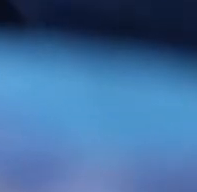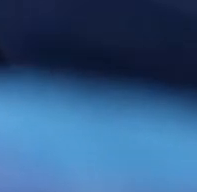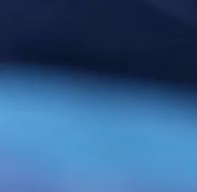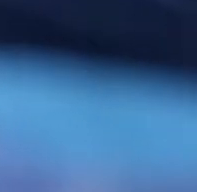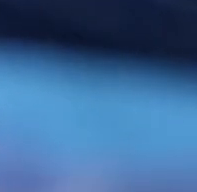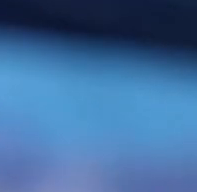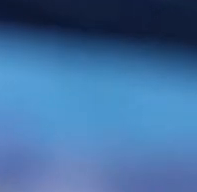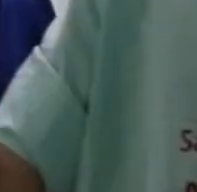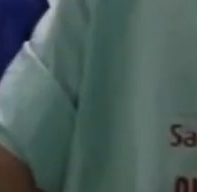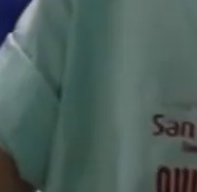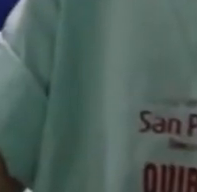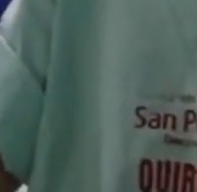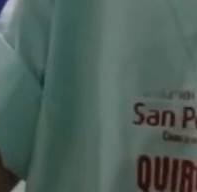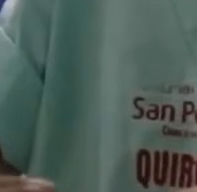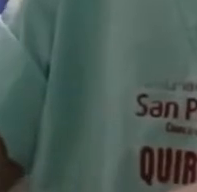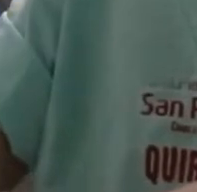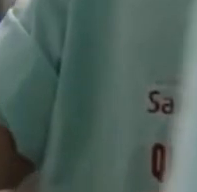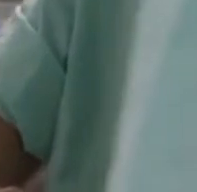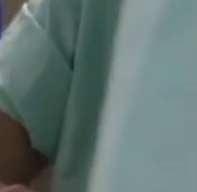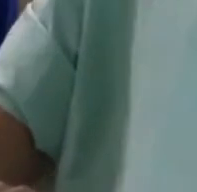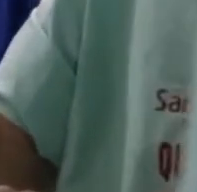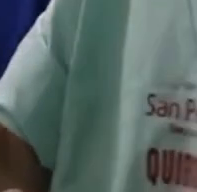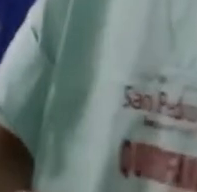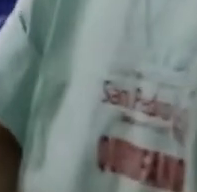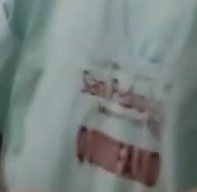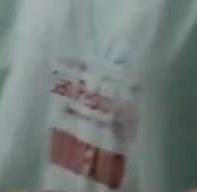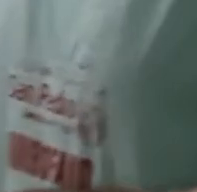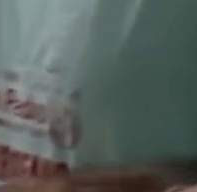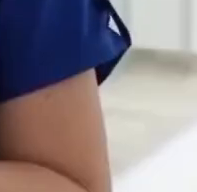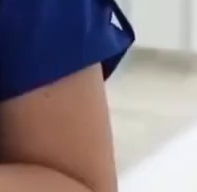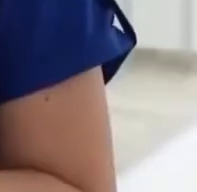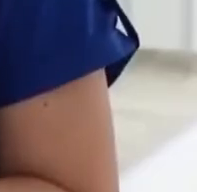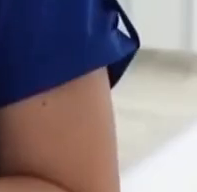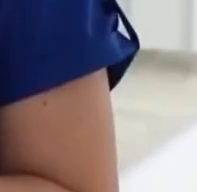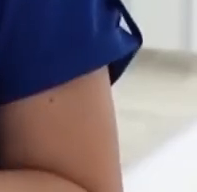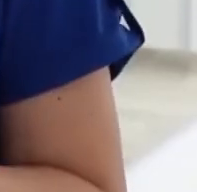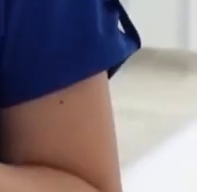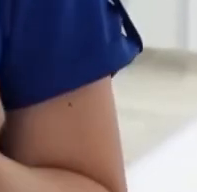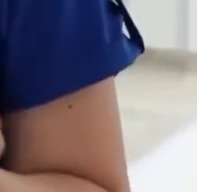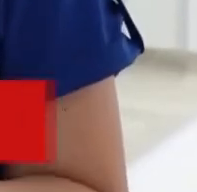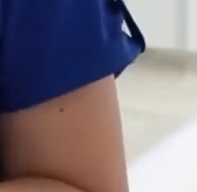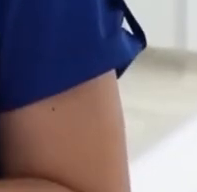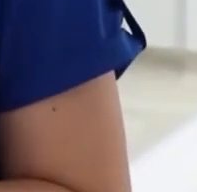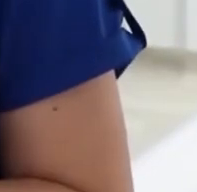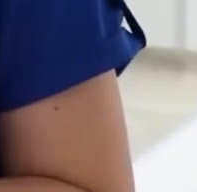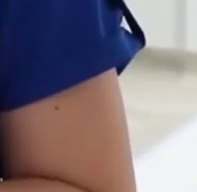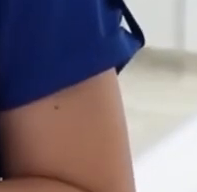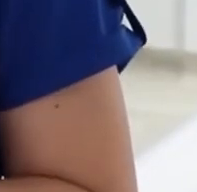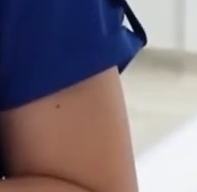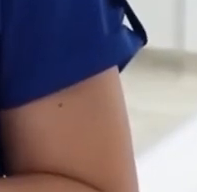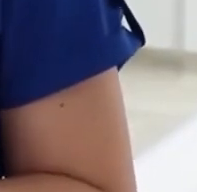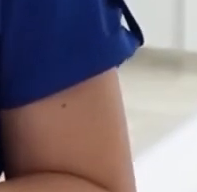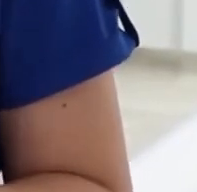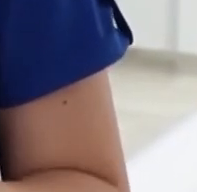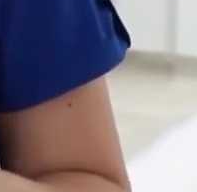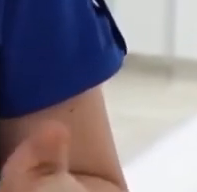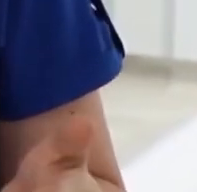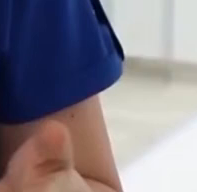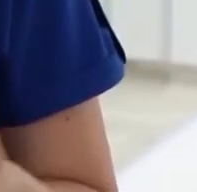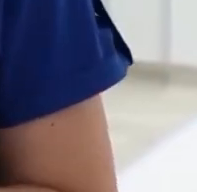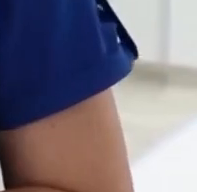el Departamento de Nariño para el desarrollo de estos procedimientos. Que nuestros pacientes no tienen acceso a este tipo de